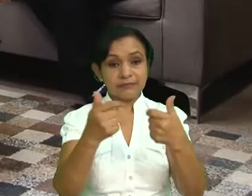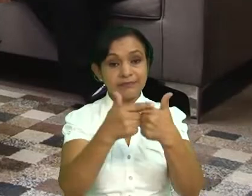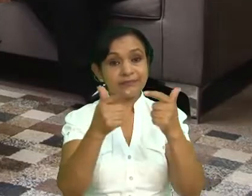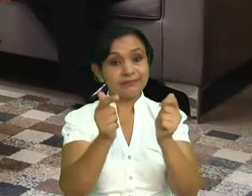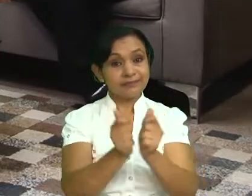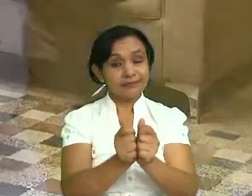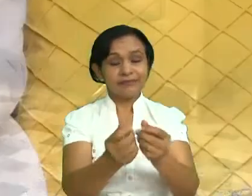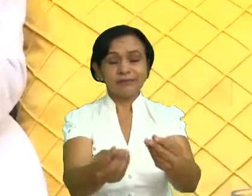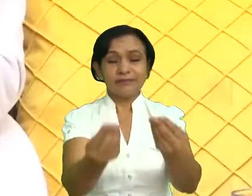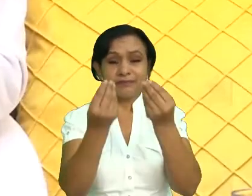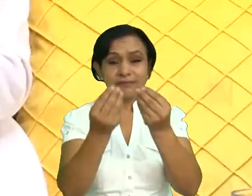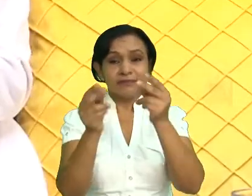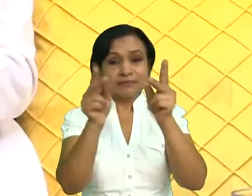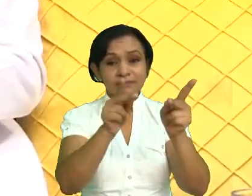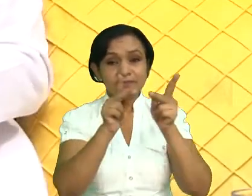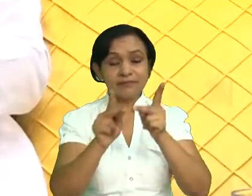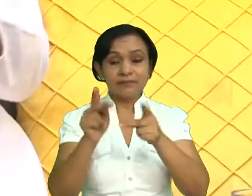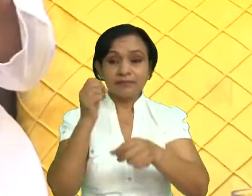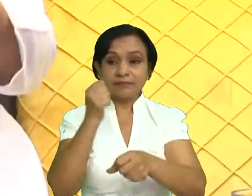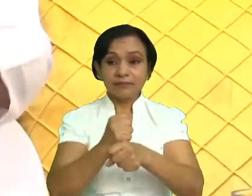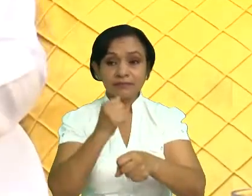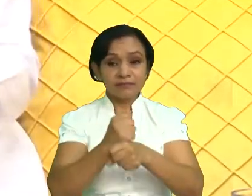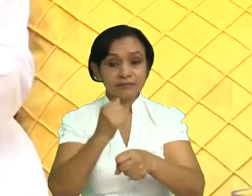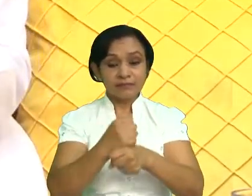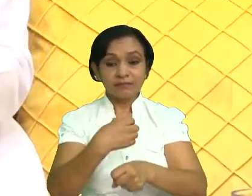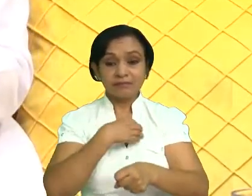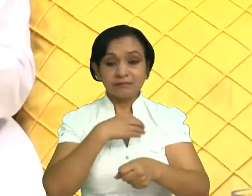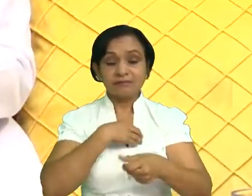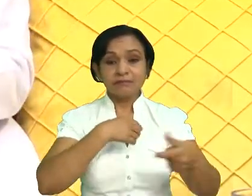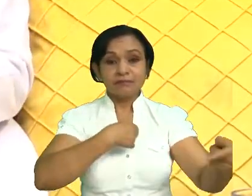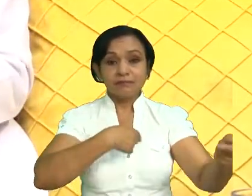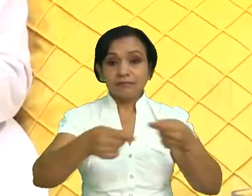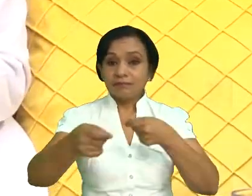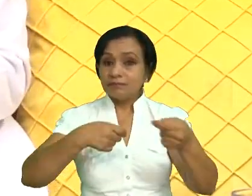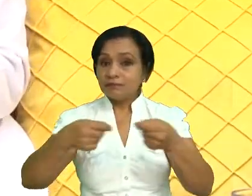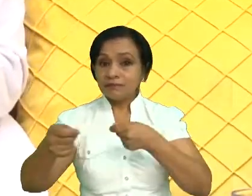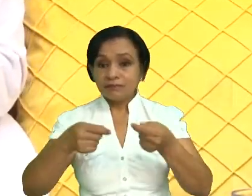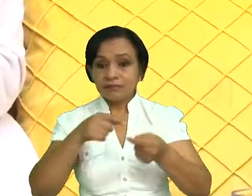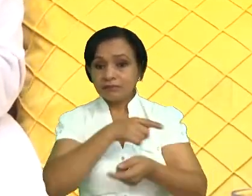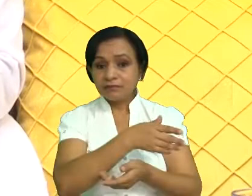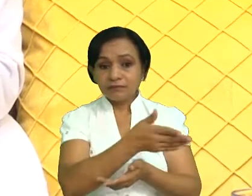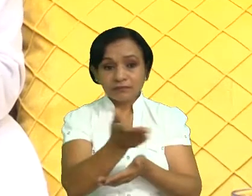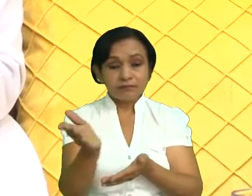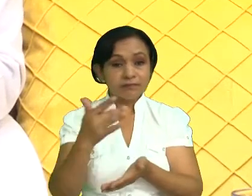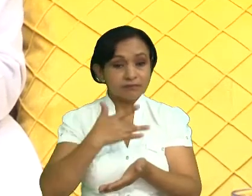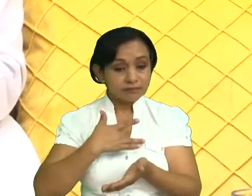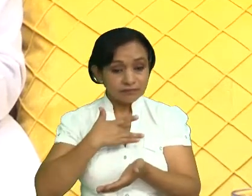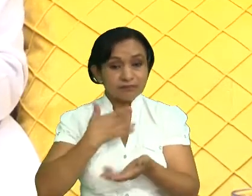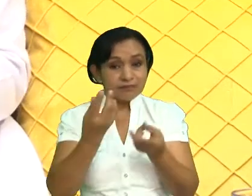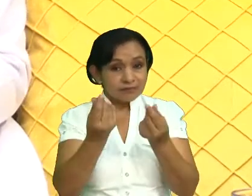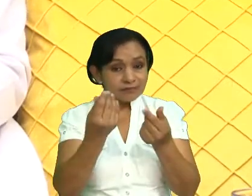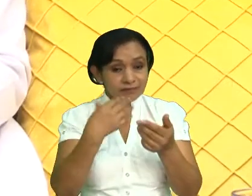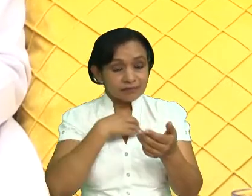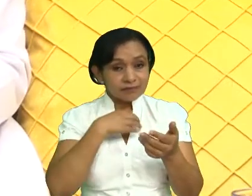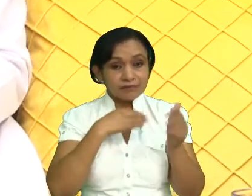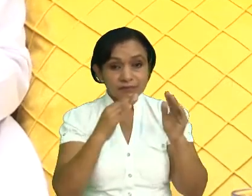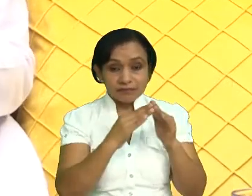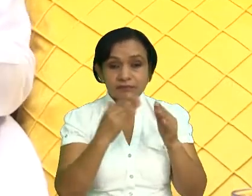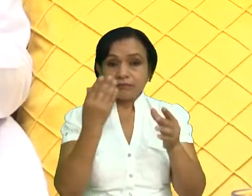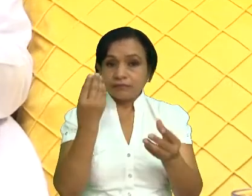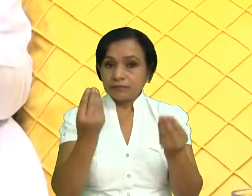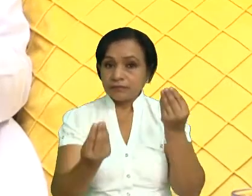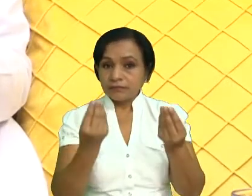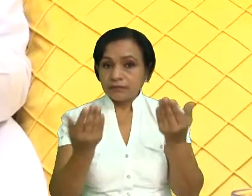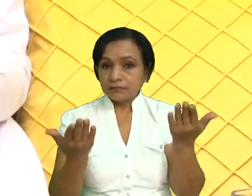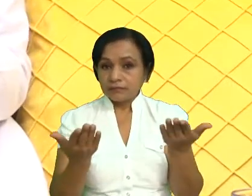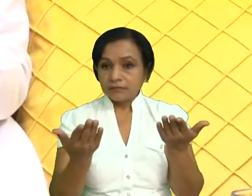bueno, importante, que son trabajadores por cuenta propia y que ellos también necesitan un ingreso económico, y que de eso depende